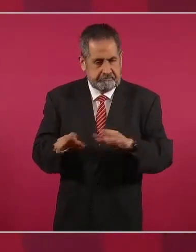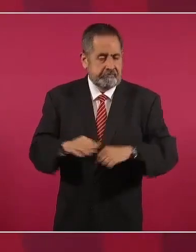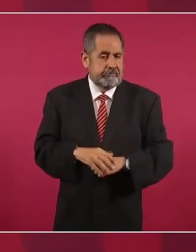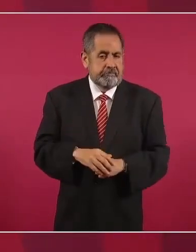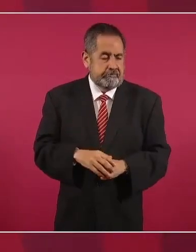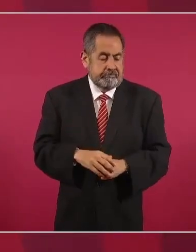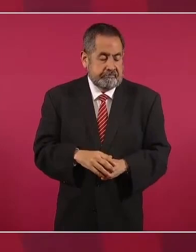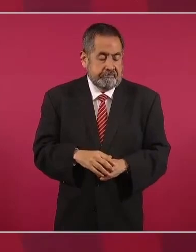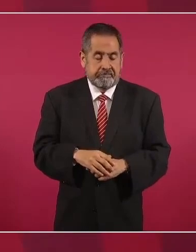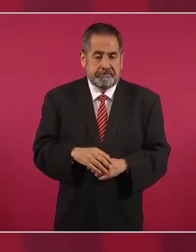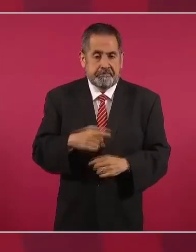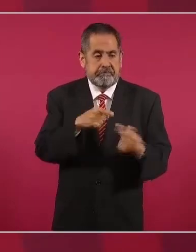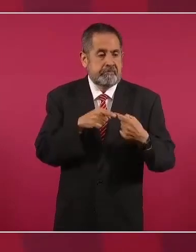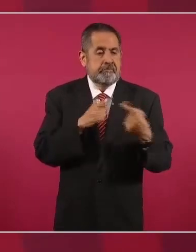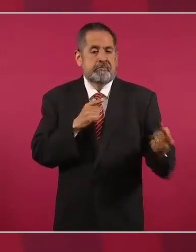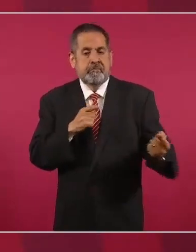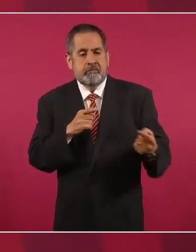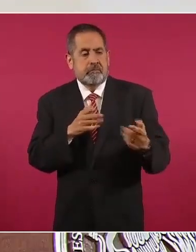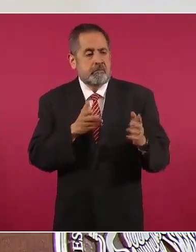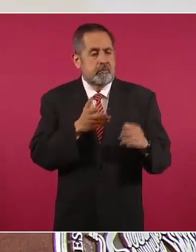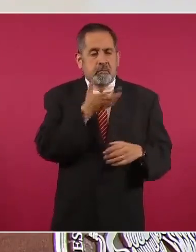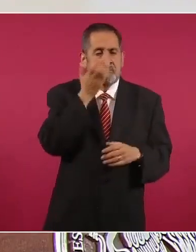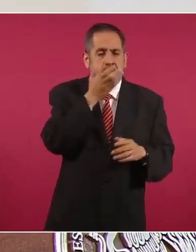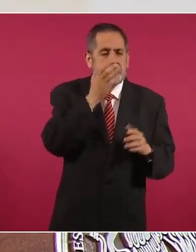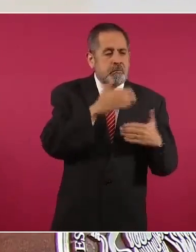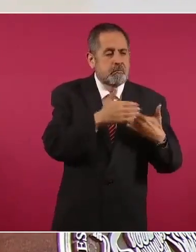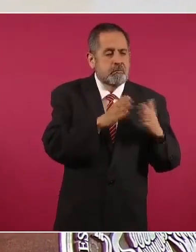Es una oposición conservadora